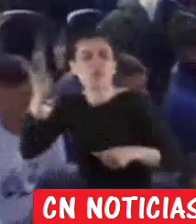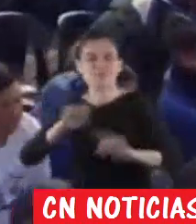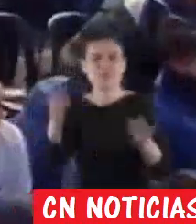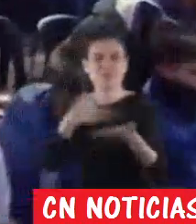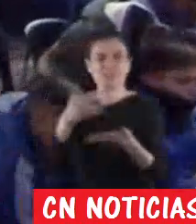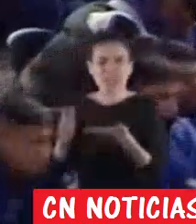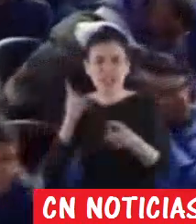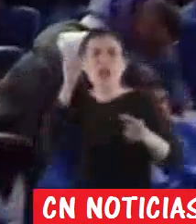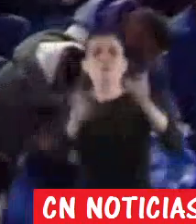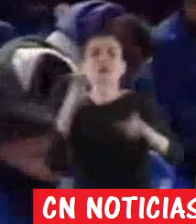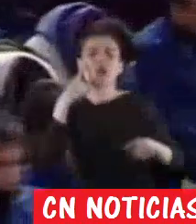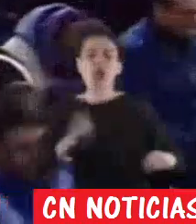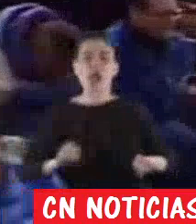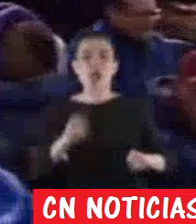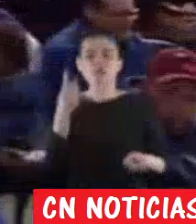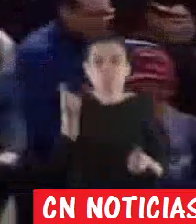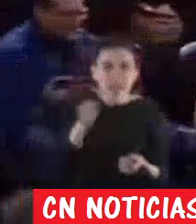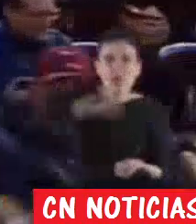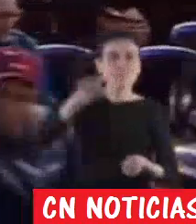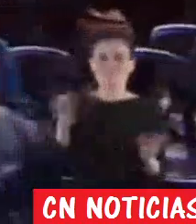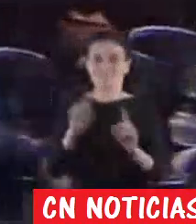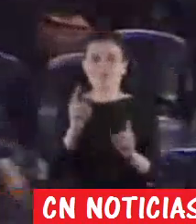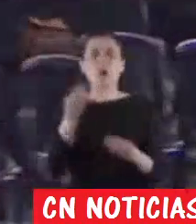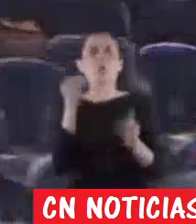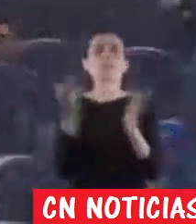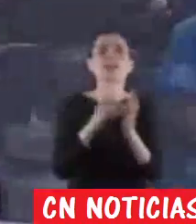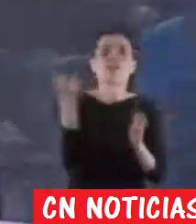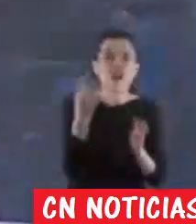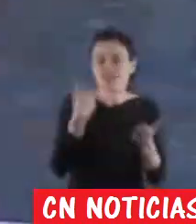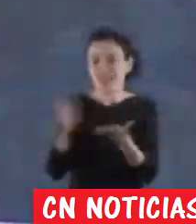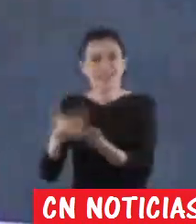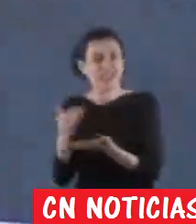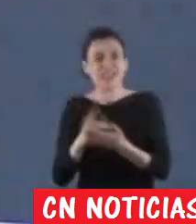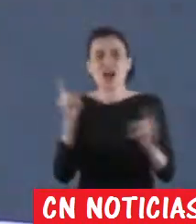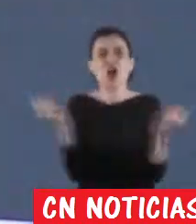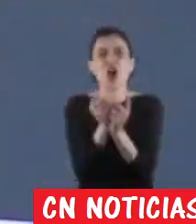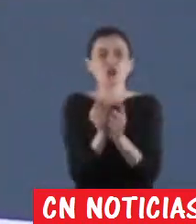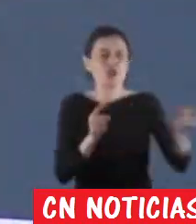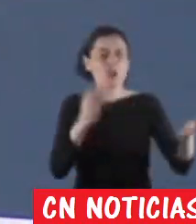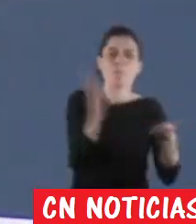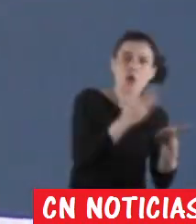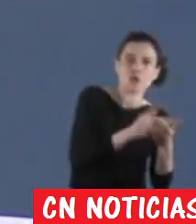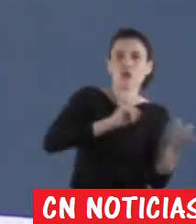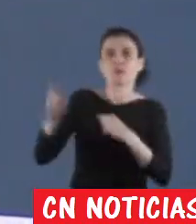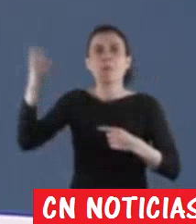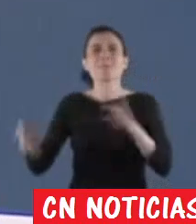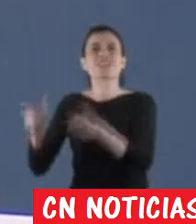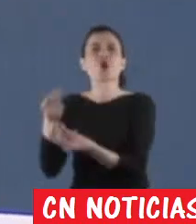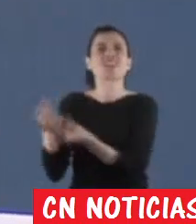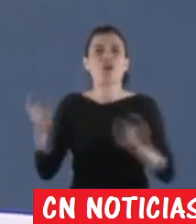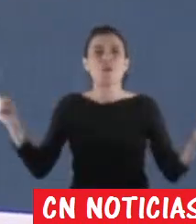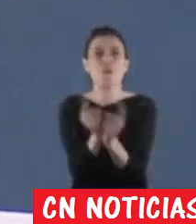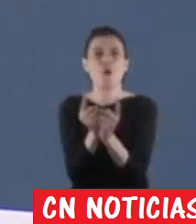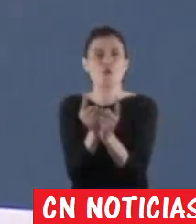eliminan especulación, eliminan precios artificiales y llegan del productor al consumidor. Tenemos 10 mercados que están